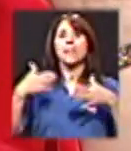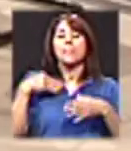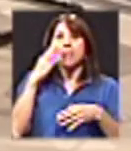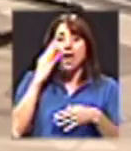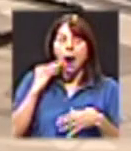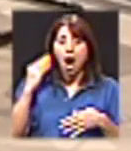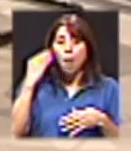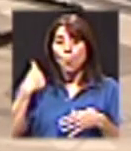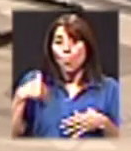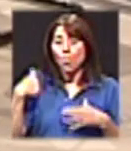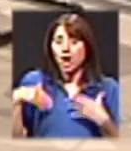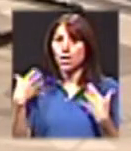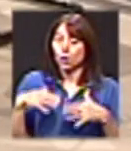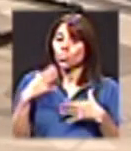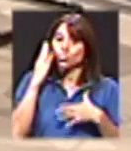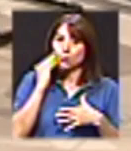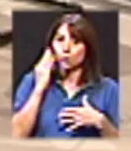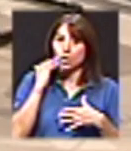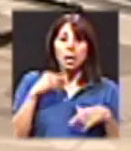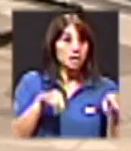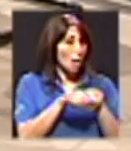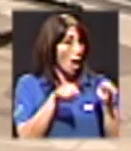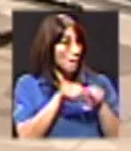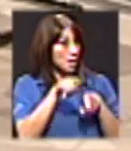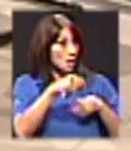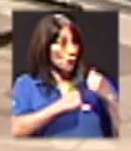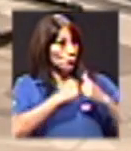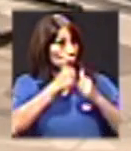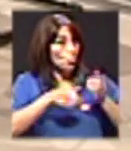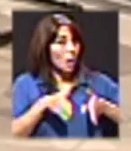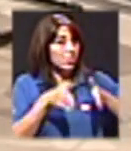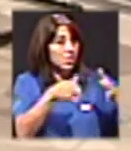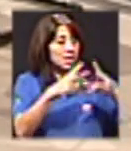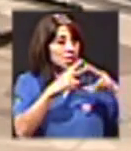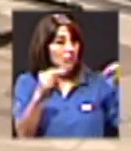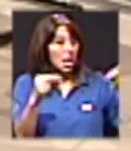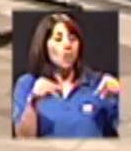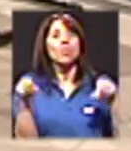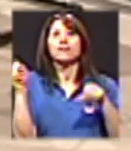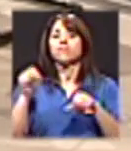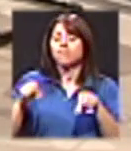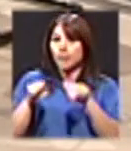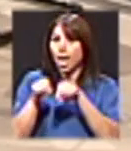muchos lugares. Hizo carreteras en Nicaragua, me acuerdo. También estuve en Nicaragua